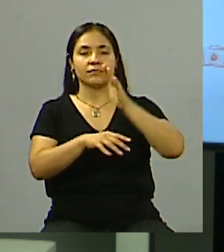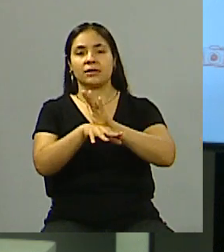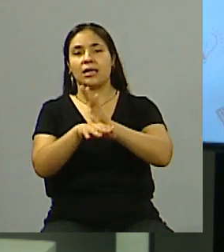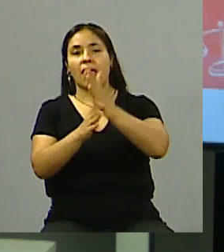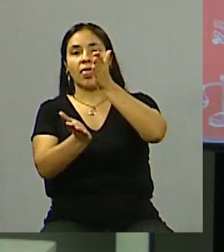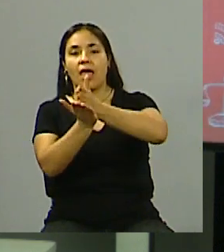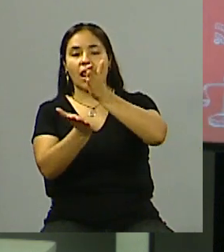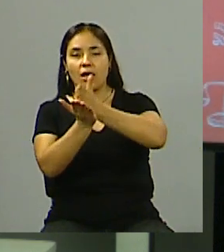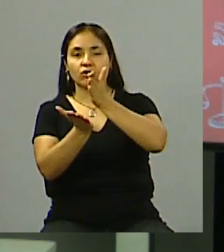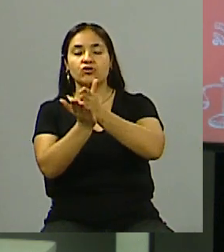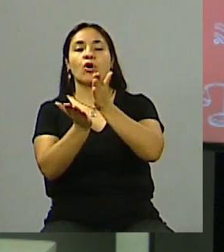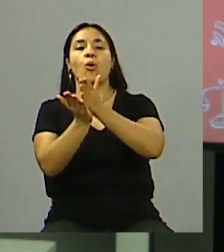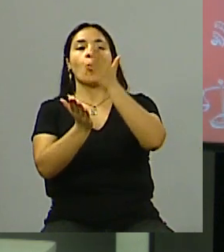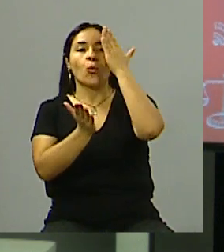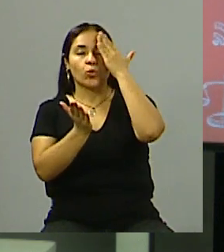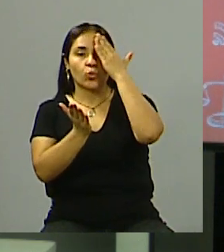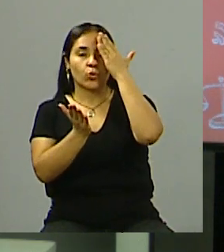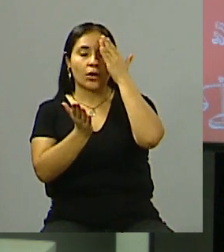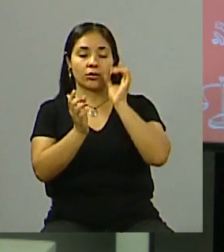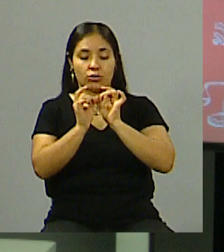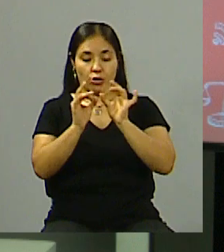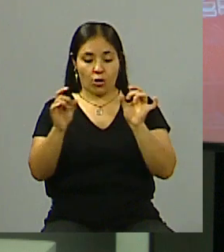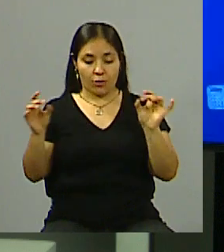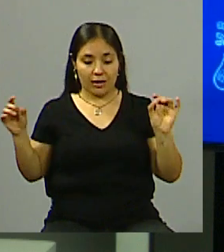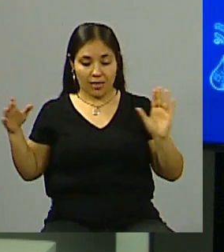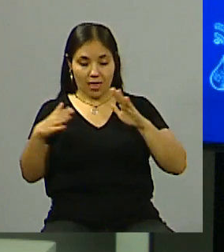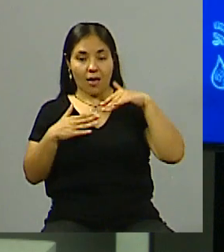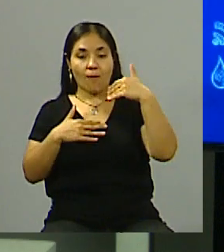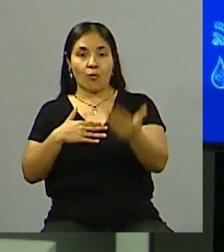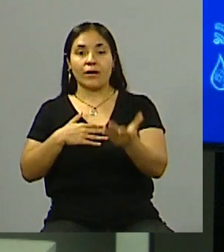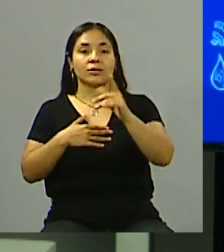culturales, COVID y después en Argentina, ¿sí?